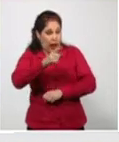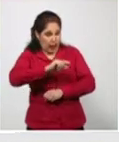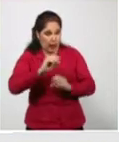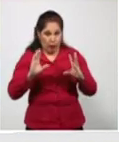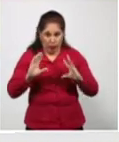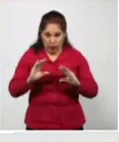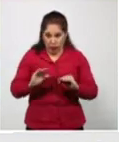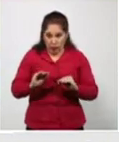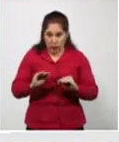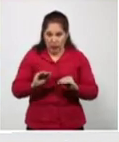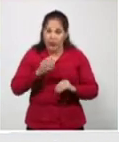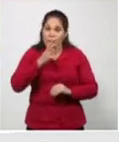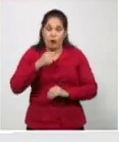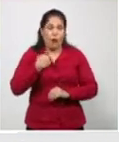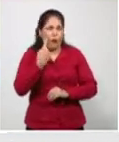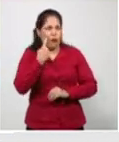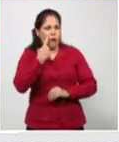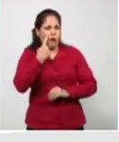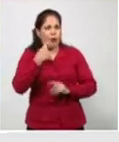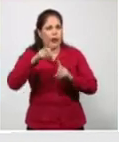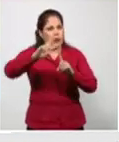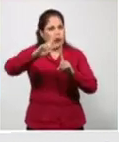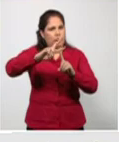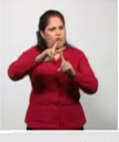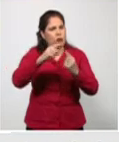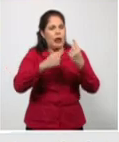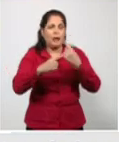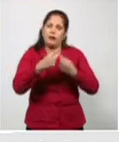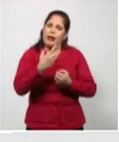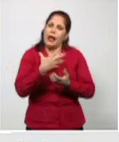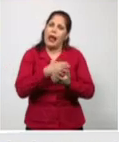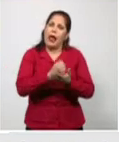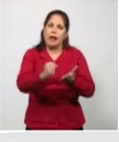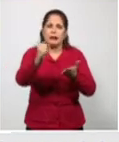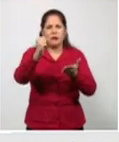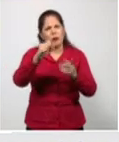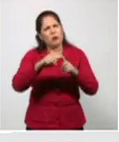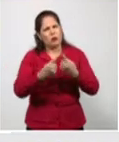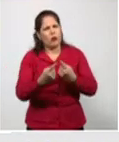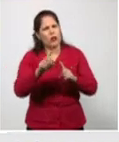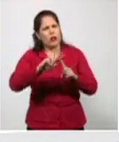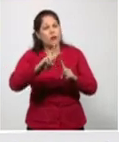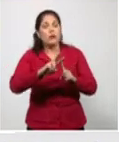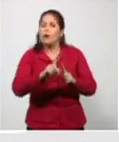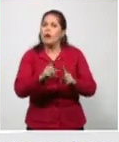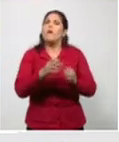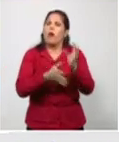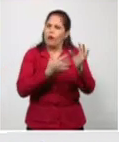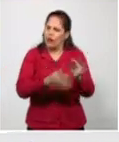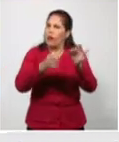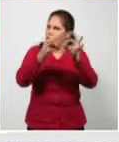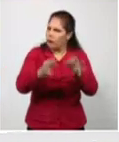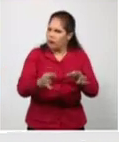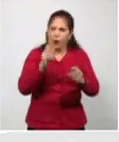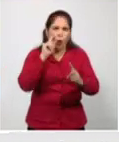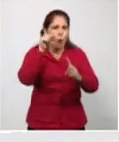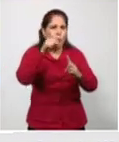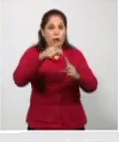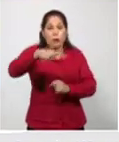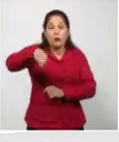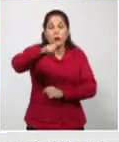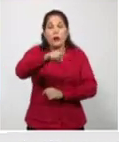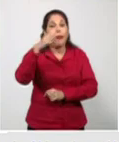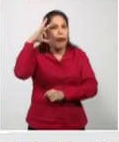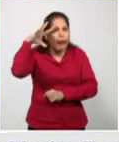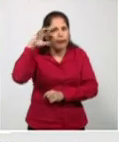algún momento yo vi algunas que uno dice, oye, pero ¿por qué ponen eso? ¿No? Pero es que realmente el objetivo es lograr